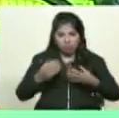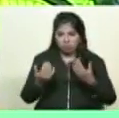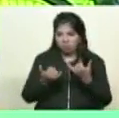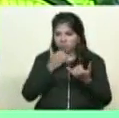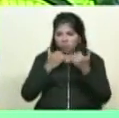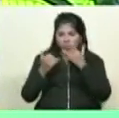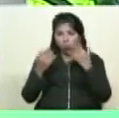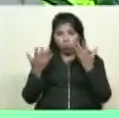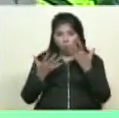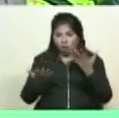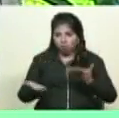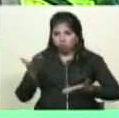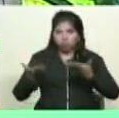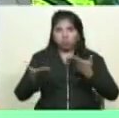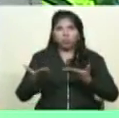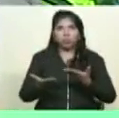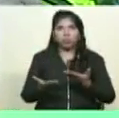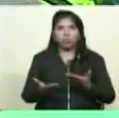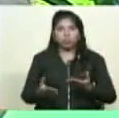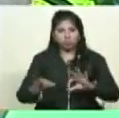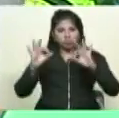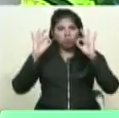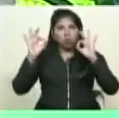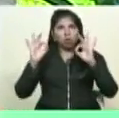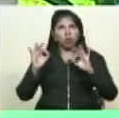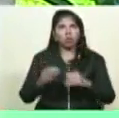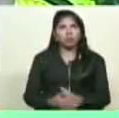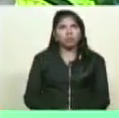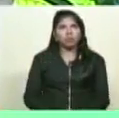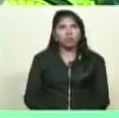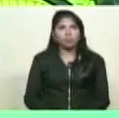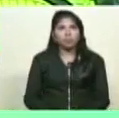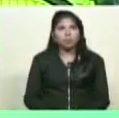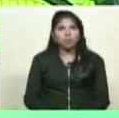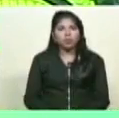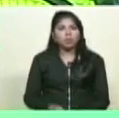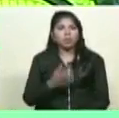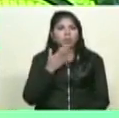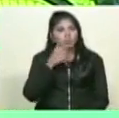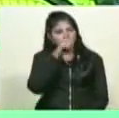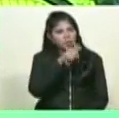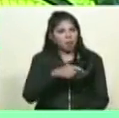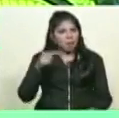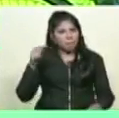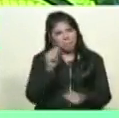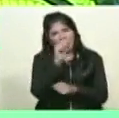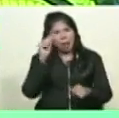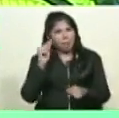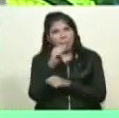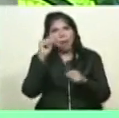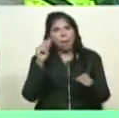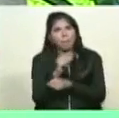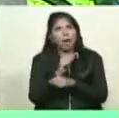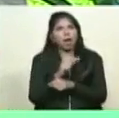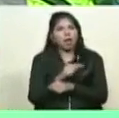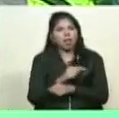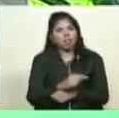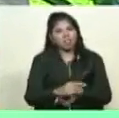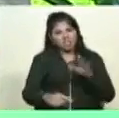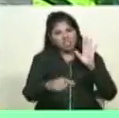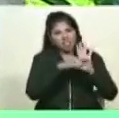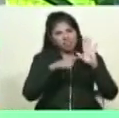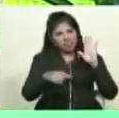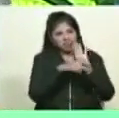balance constructivo. La crítica y la autocrítica no es para destruir a un compañero o para desmoralizar a la